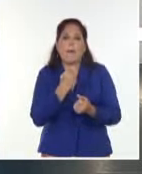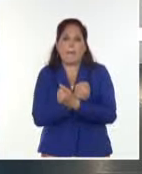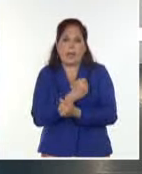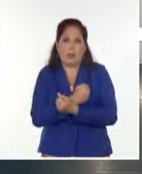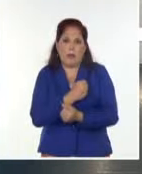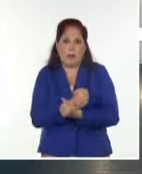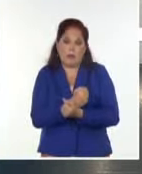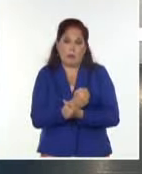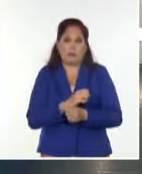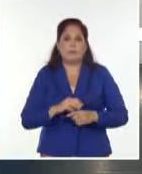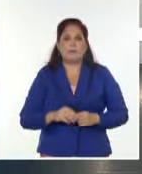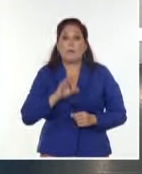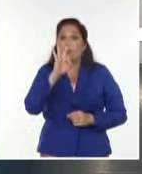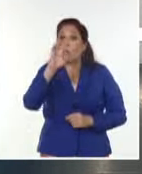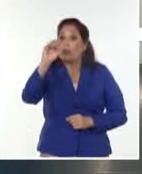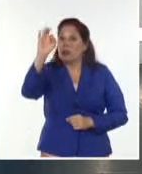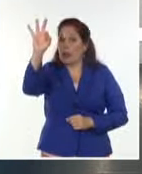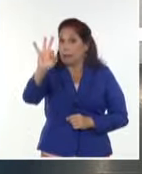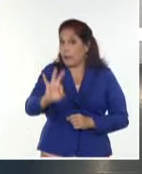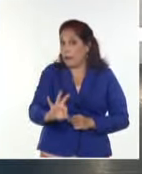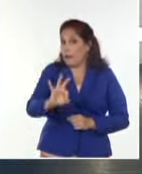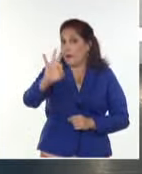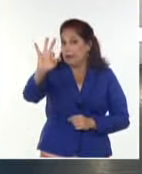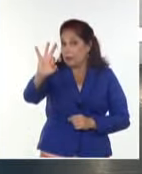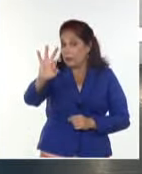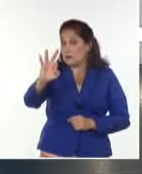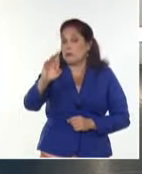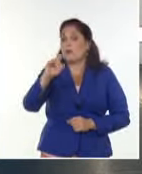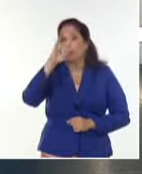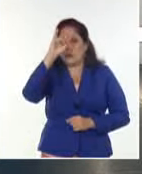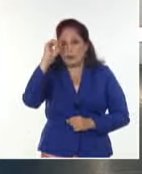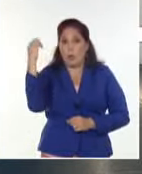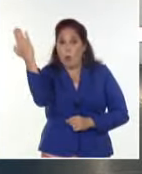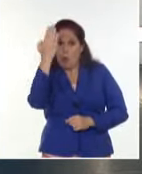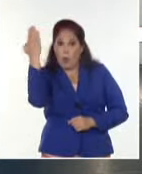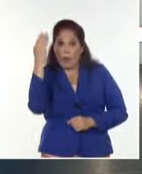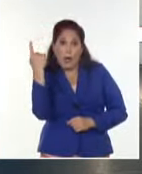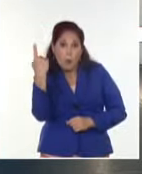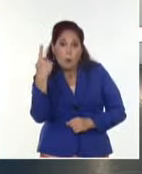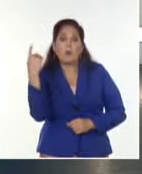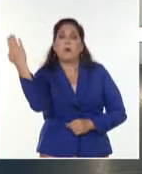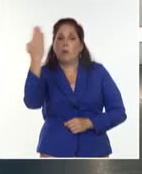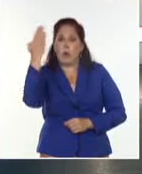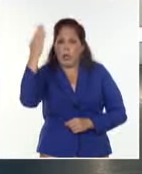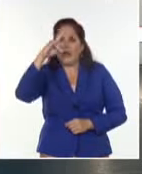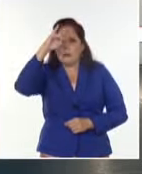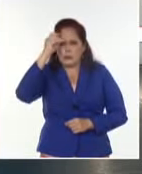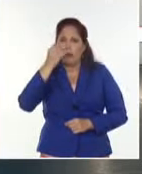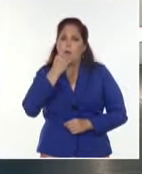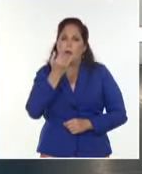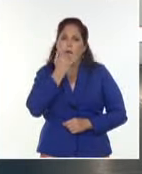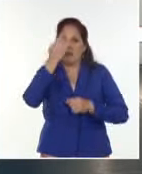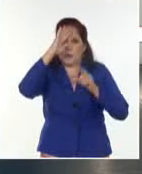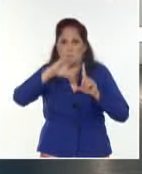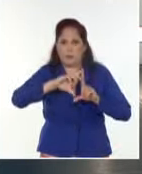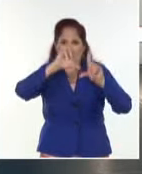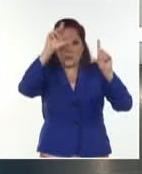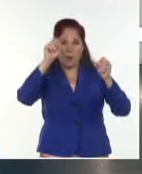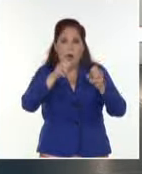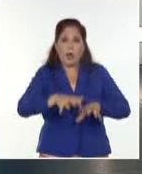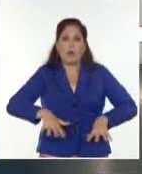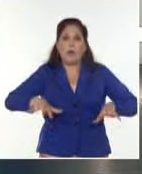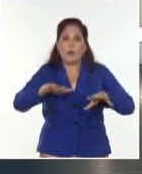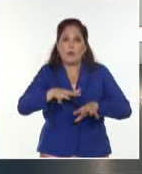esta probabilidad, el 80% es de que un huracán al menos afecte a Cuba. Ya lo decía, las condiciones son